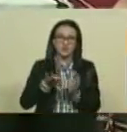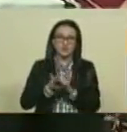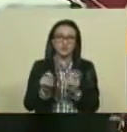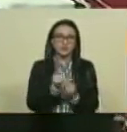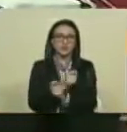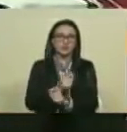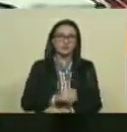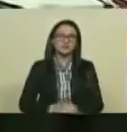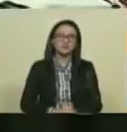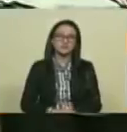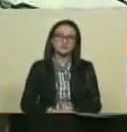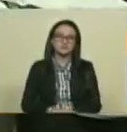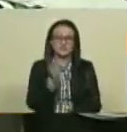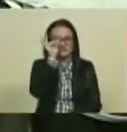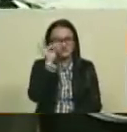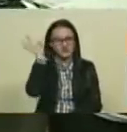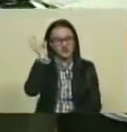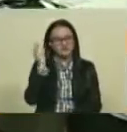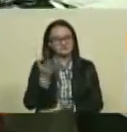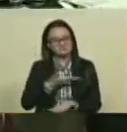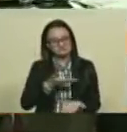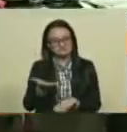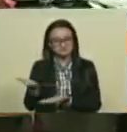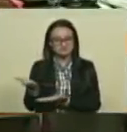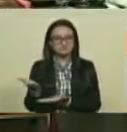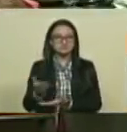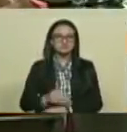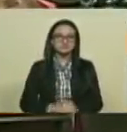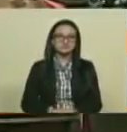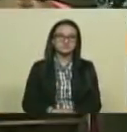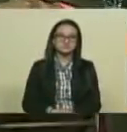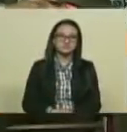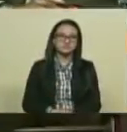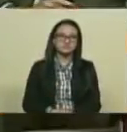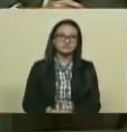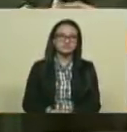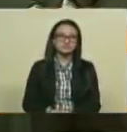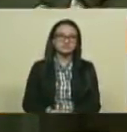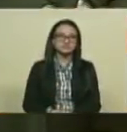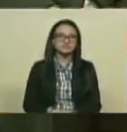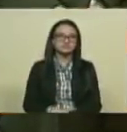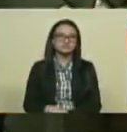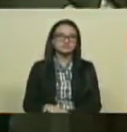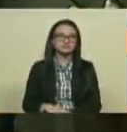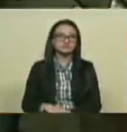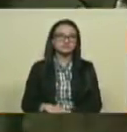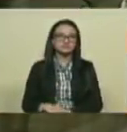Constituyente. Ciudadano fiscal, por favor, sirva a hacer uso de la tribuna de oradores.